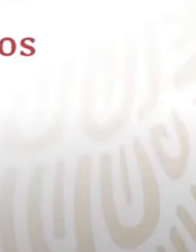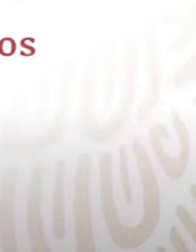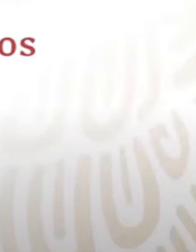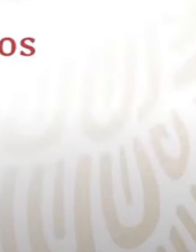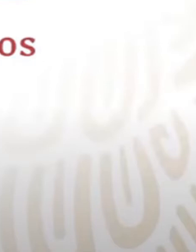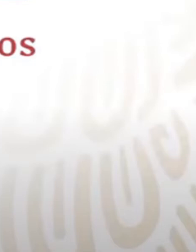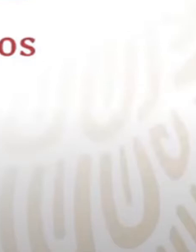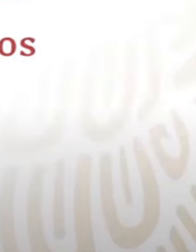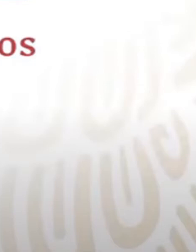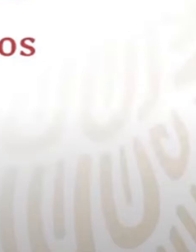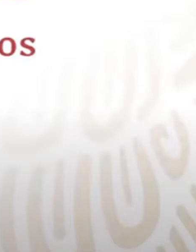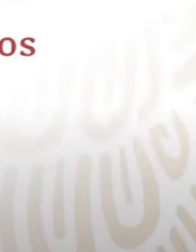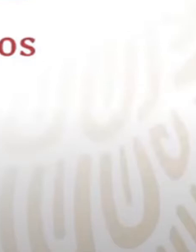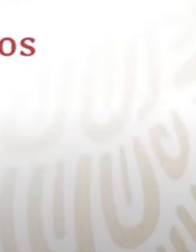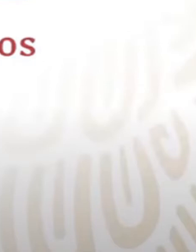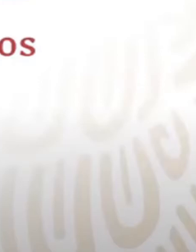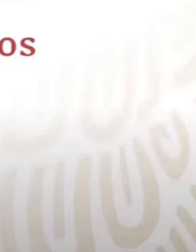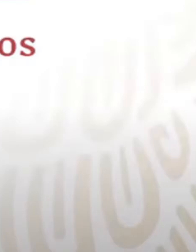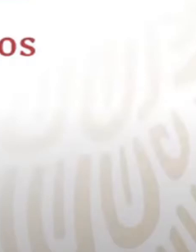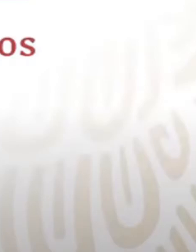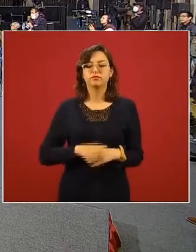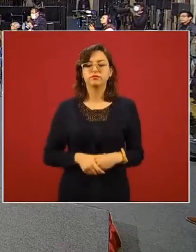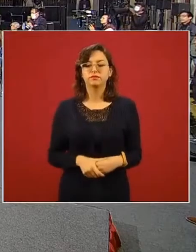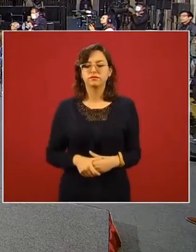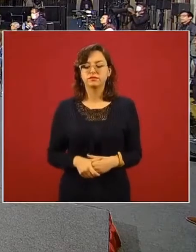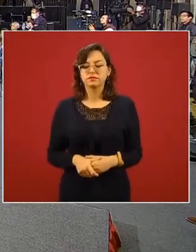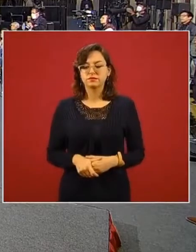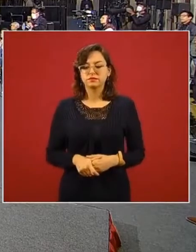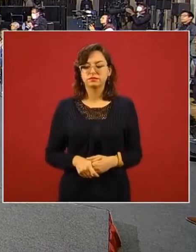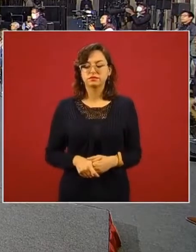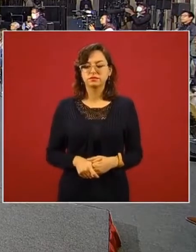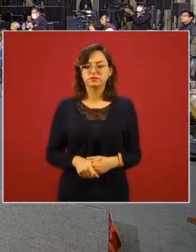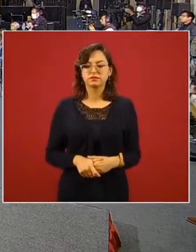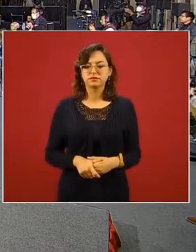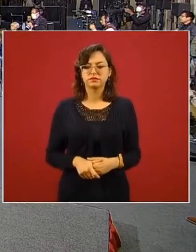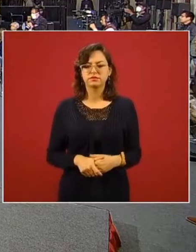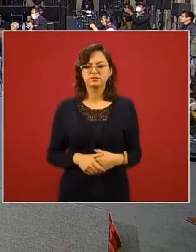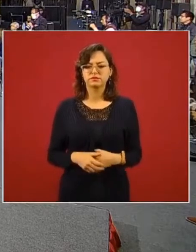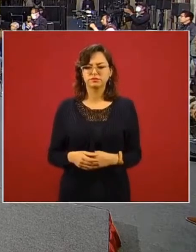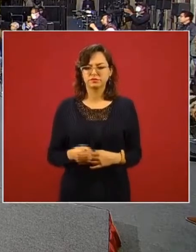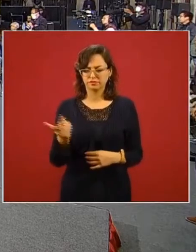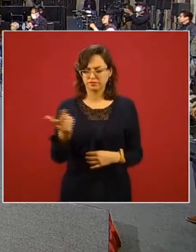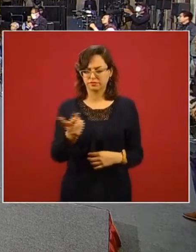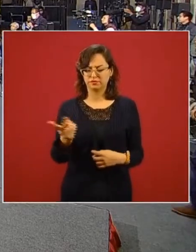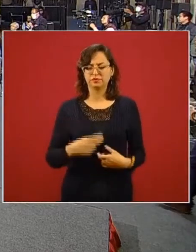Más Uno, en la conferencia de hoy. Sí, las dos.